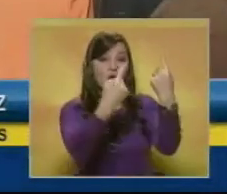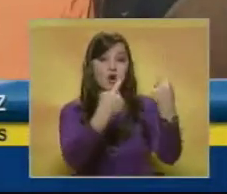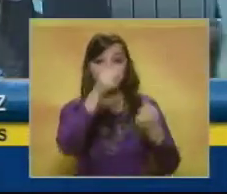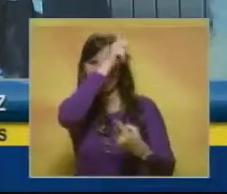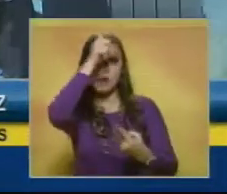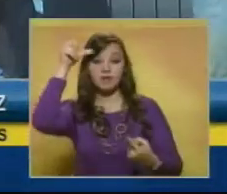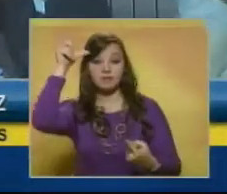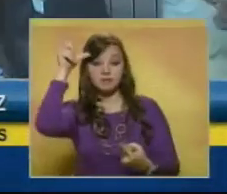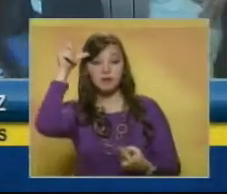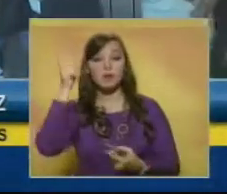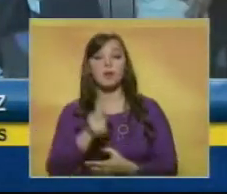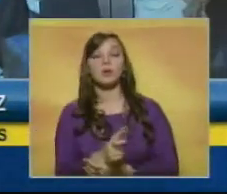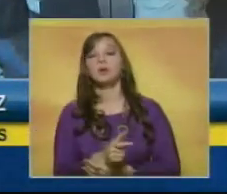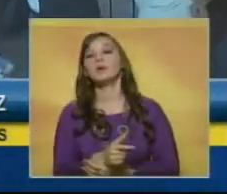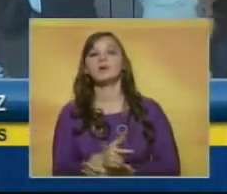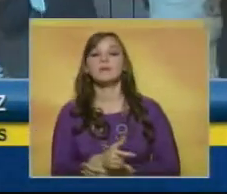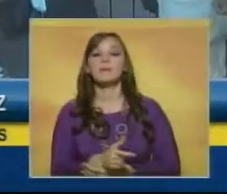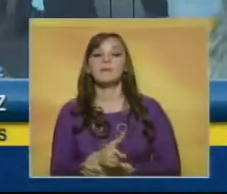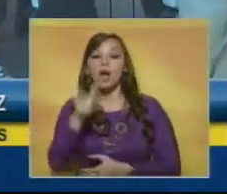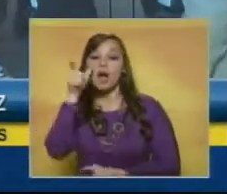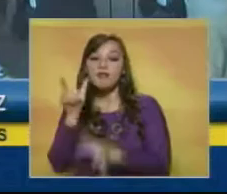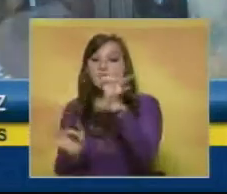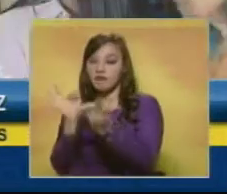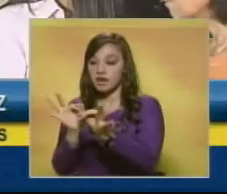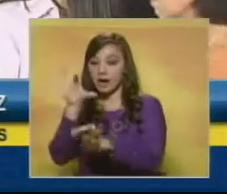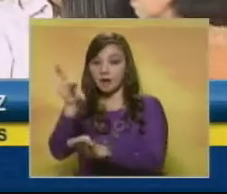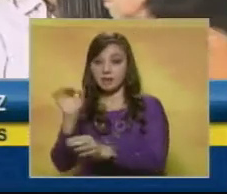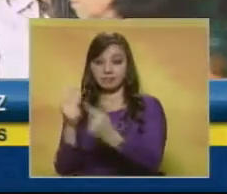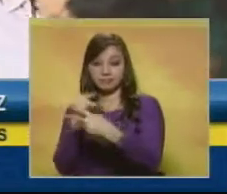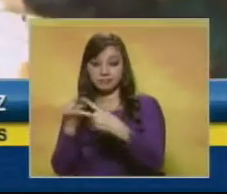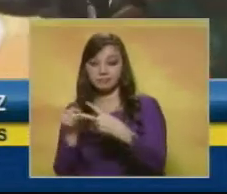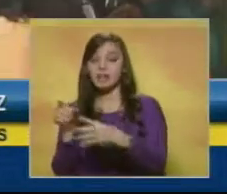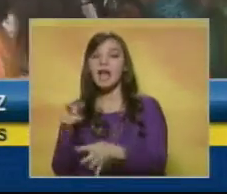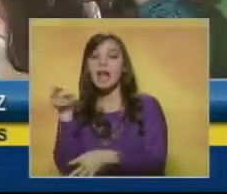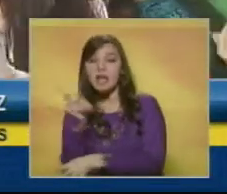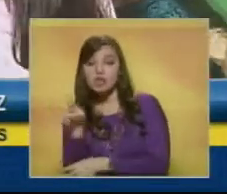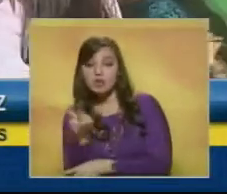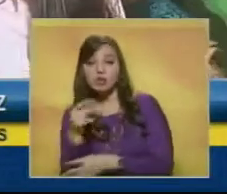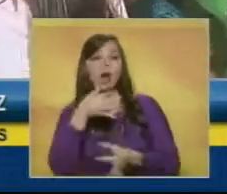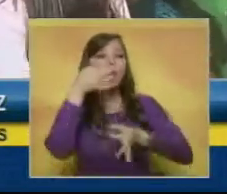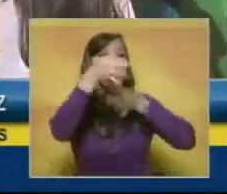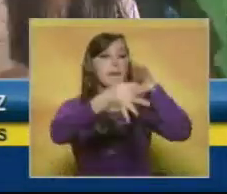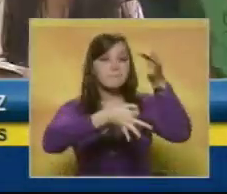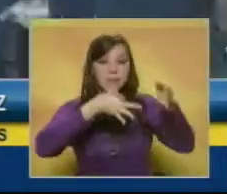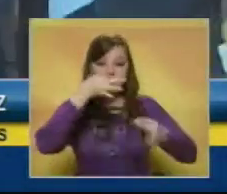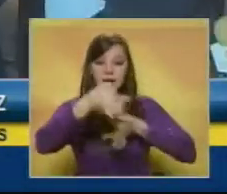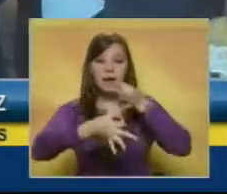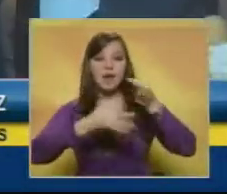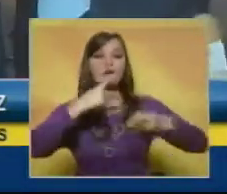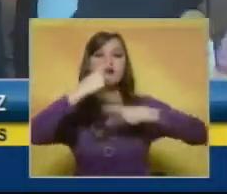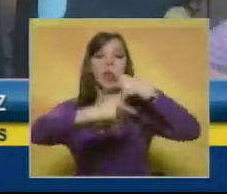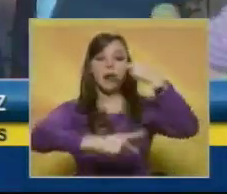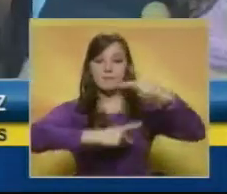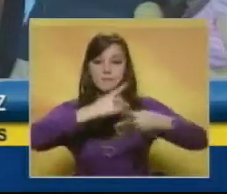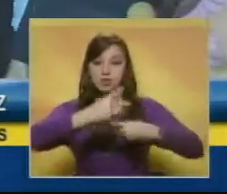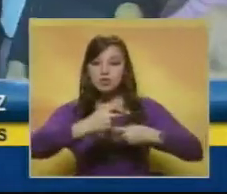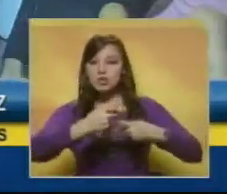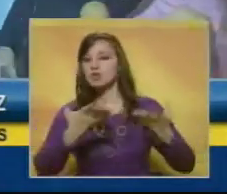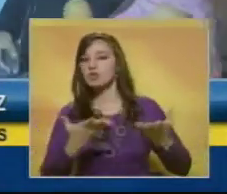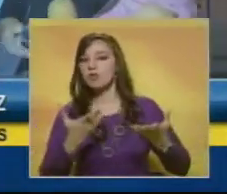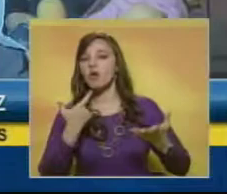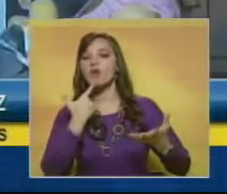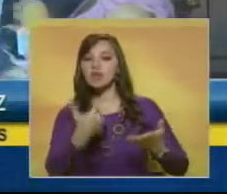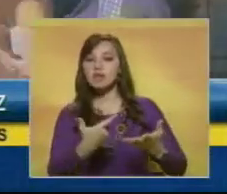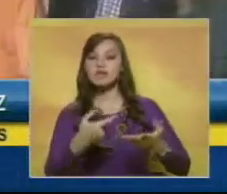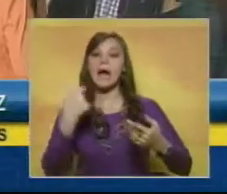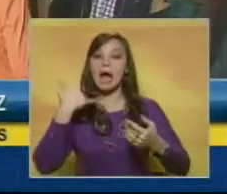de Voluntad Popular, los fiscales asignados al caso explicaron que dicho procedimiento arrojó como resultado la presencia